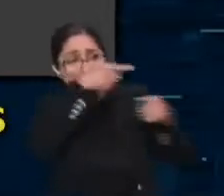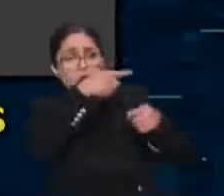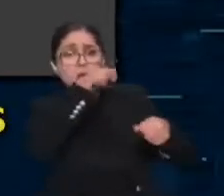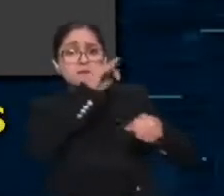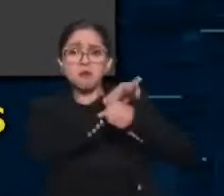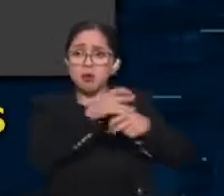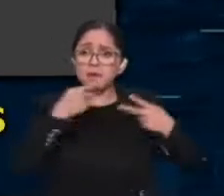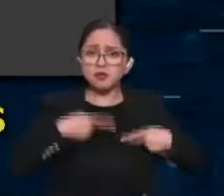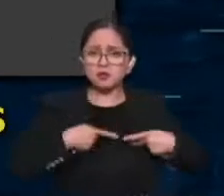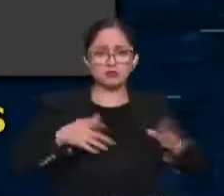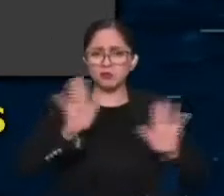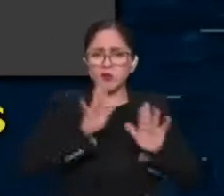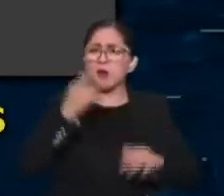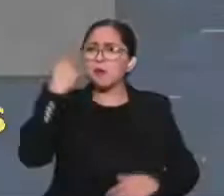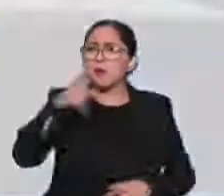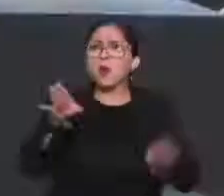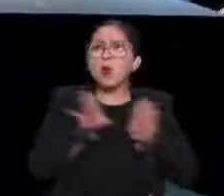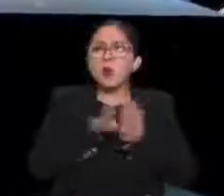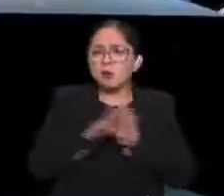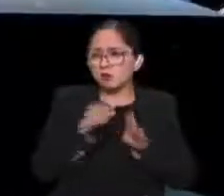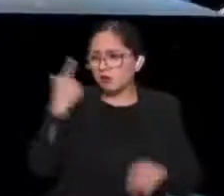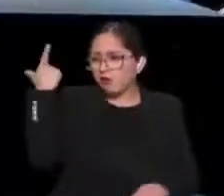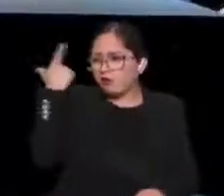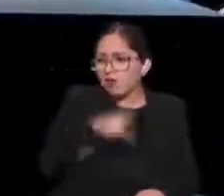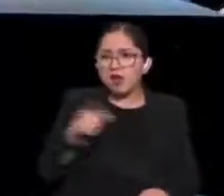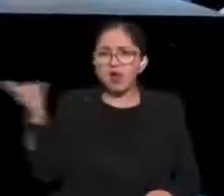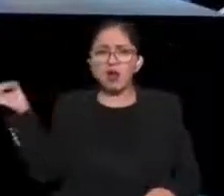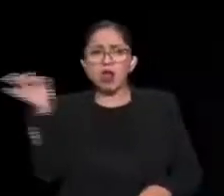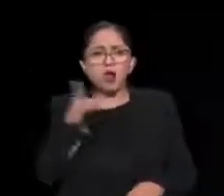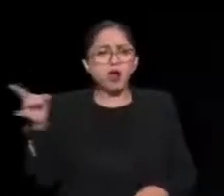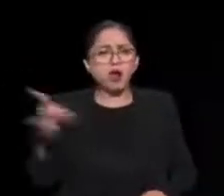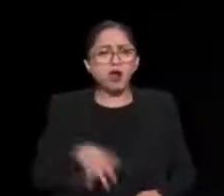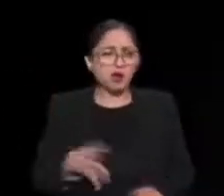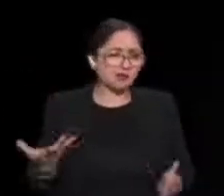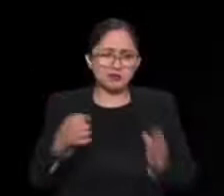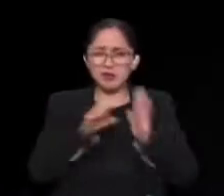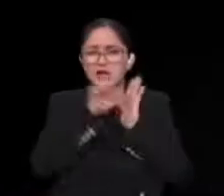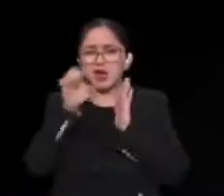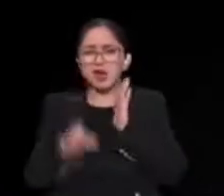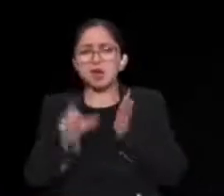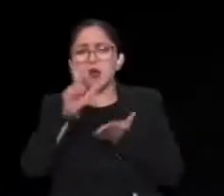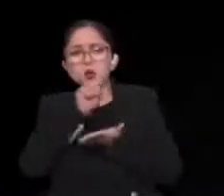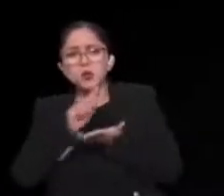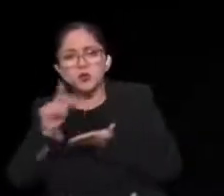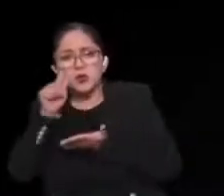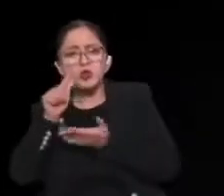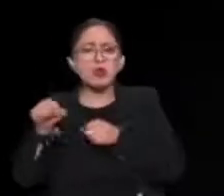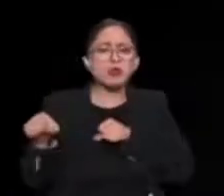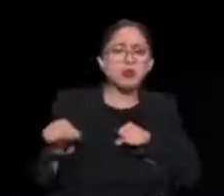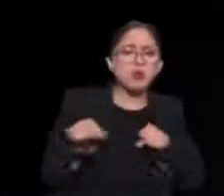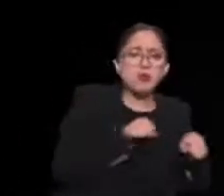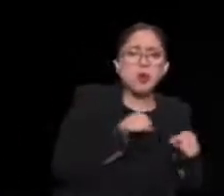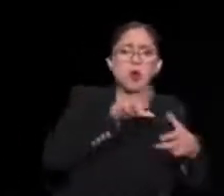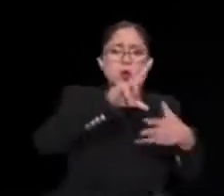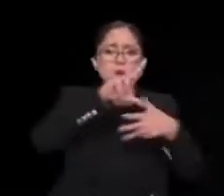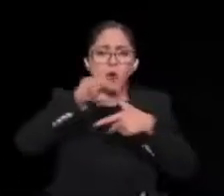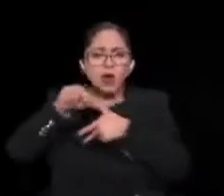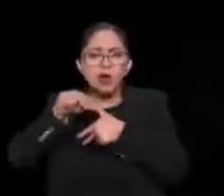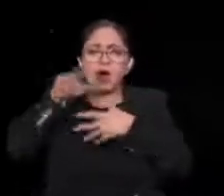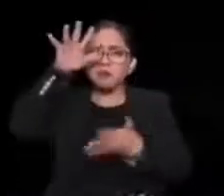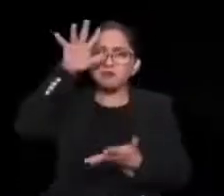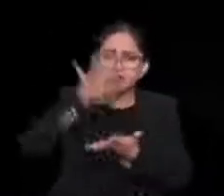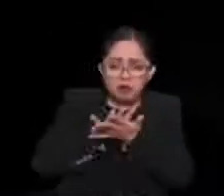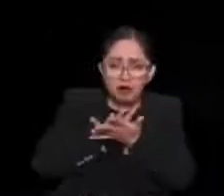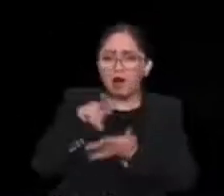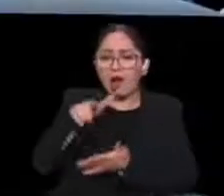se entorpecieran con la labor informativa, porque Twitter, en casos así, en el temblor, en desastres, en huracanes, se convierte en una fuente de información. Claro. Y cuando